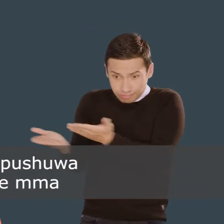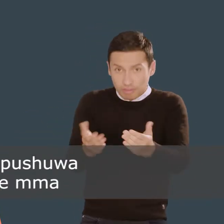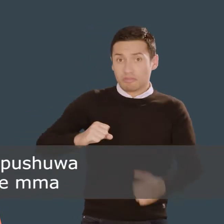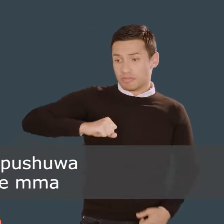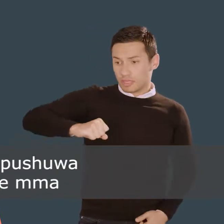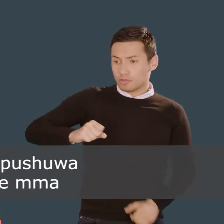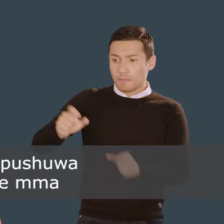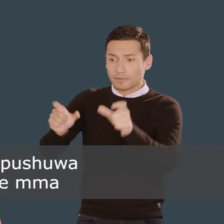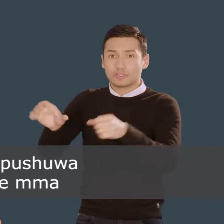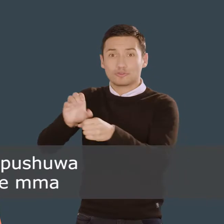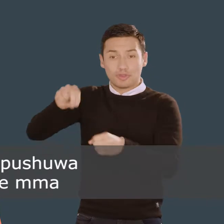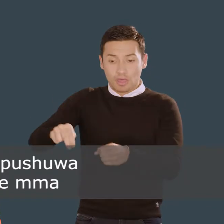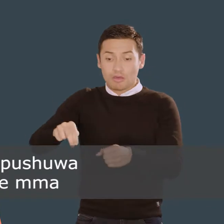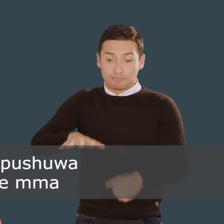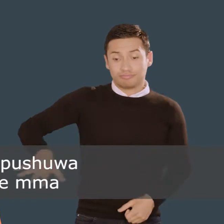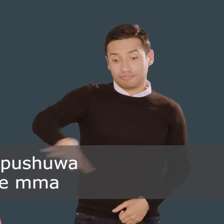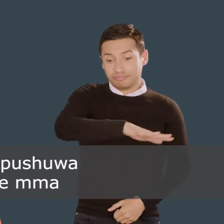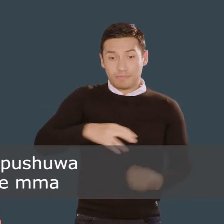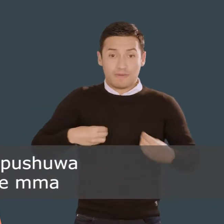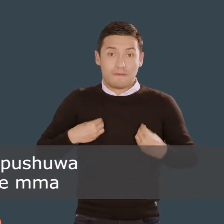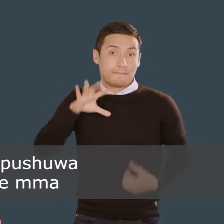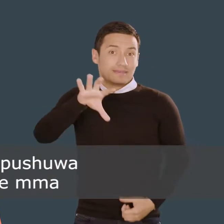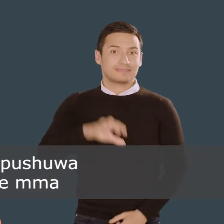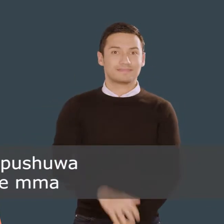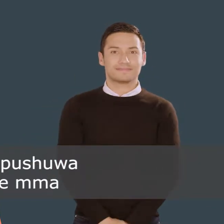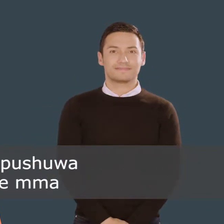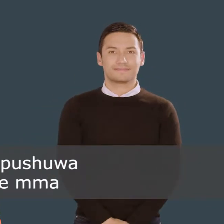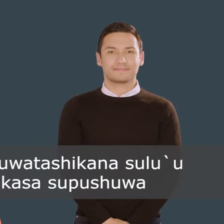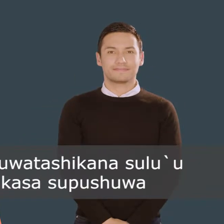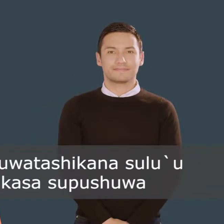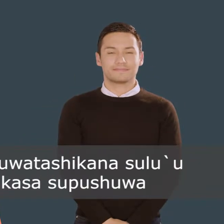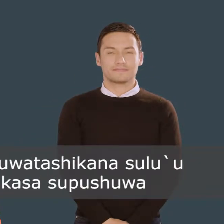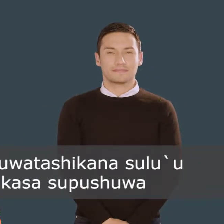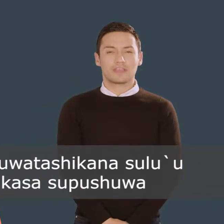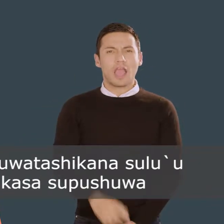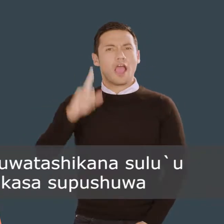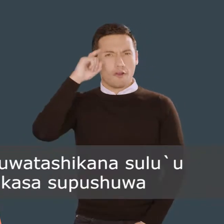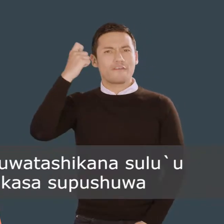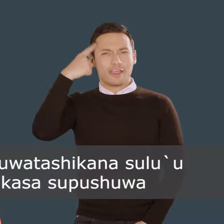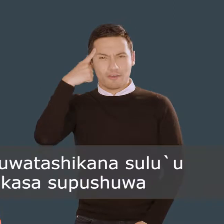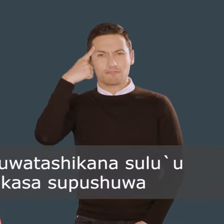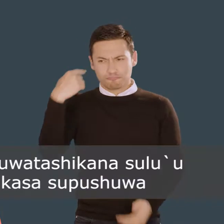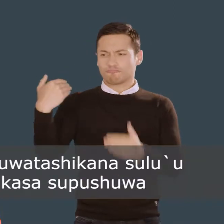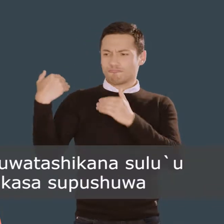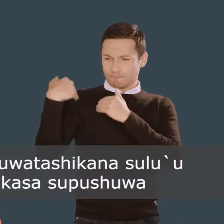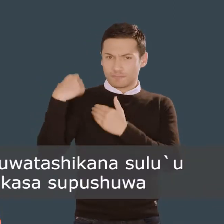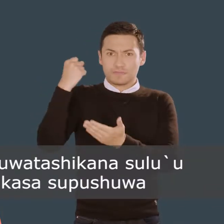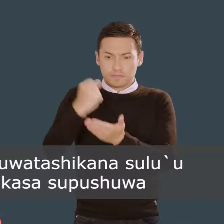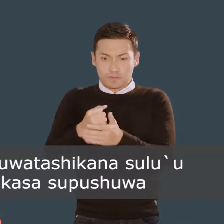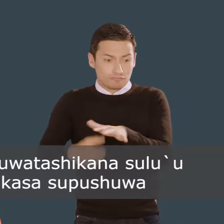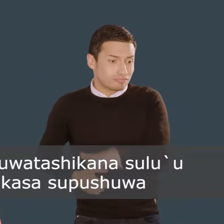acceder o tiene derecho todo ciudadano que vive en un estado o en un país. Y es lo que tiene el gobierno como